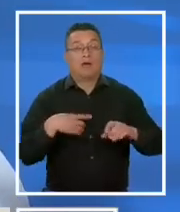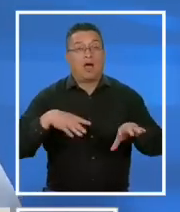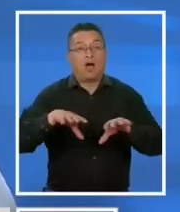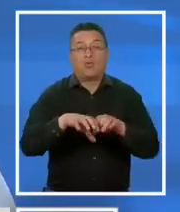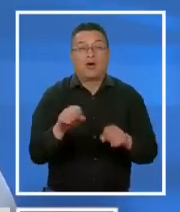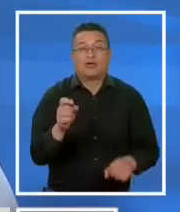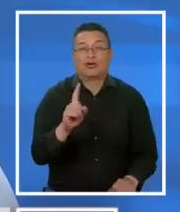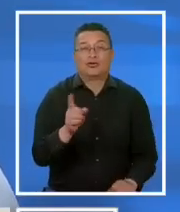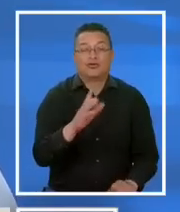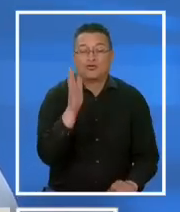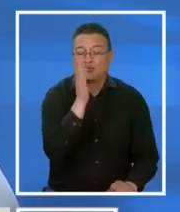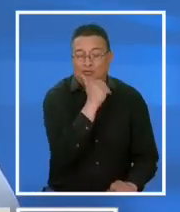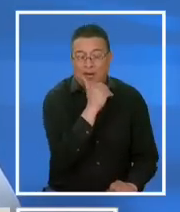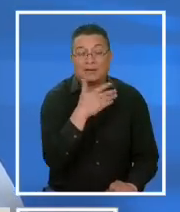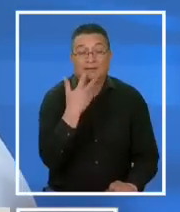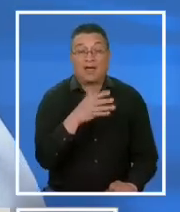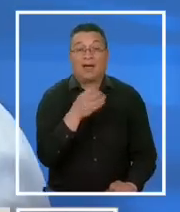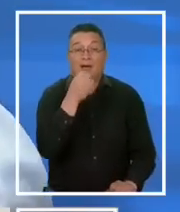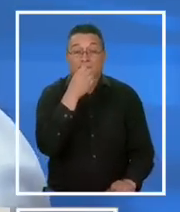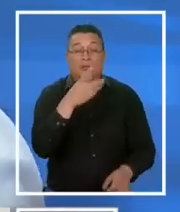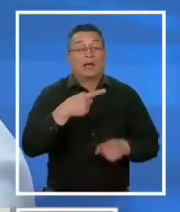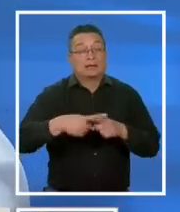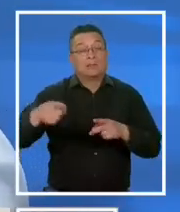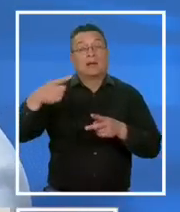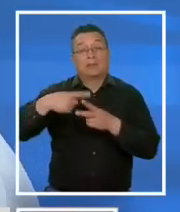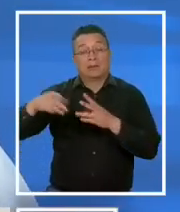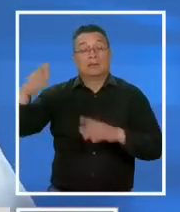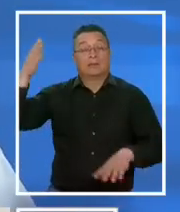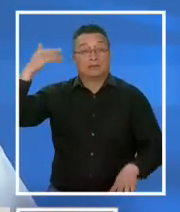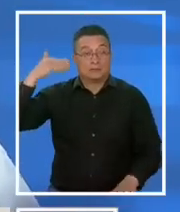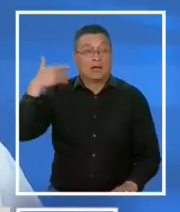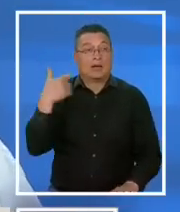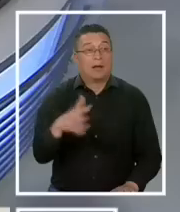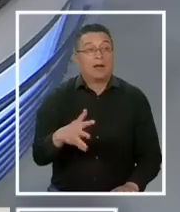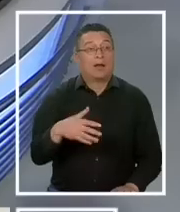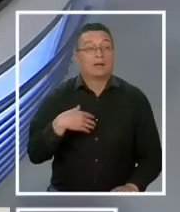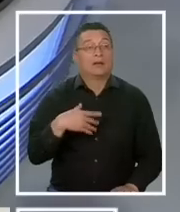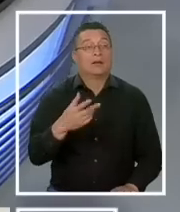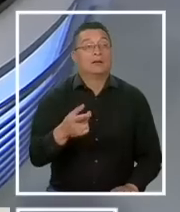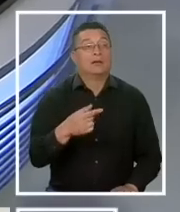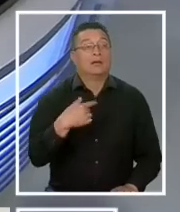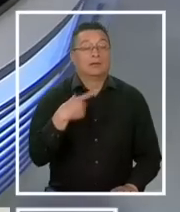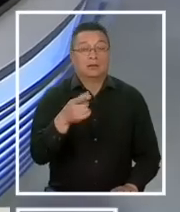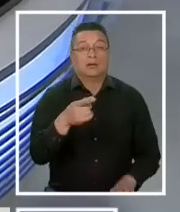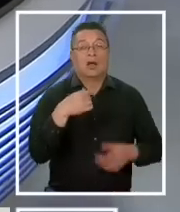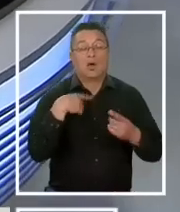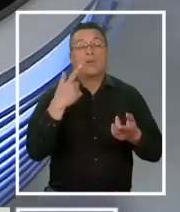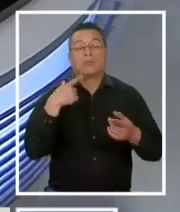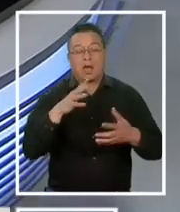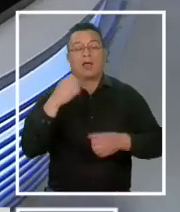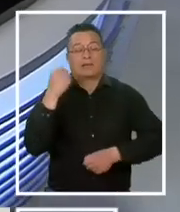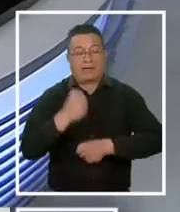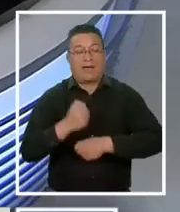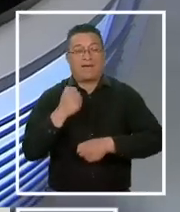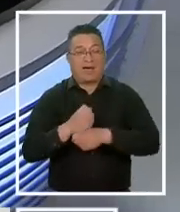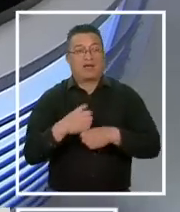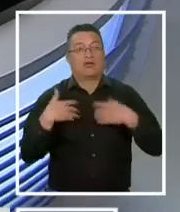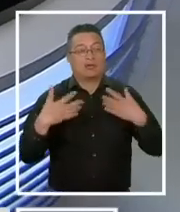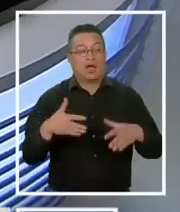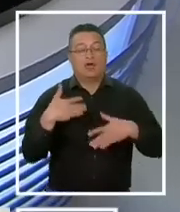acuerdo acá digamos las cosas como son hace bastante semanas Perdón hace bastante semanas llevábamos trabajando